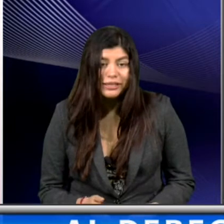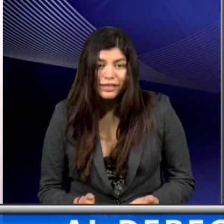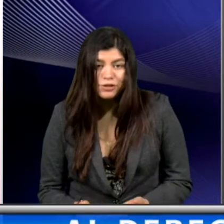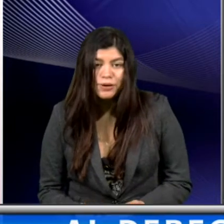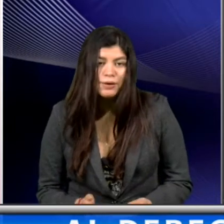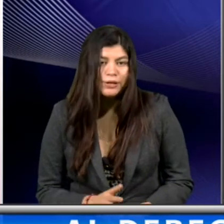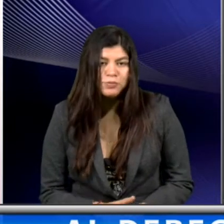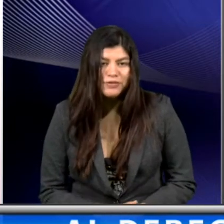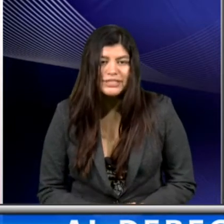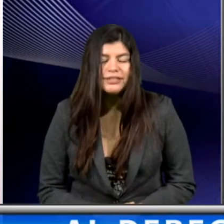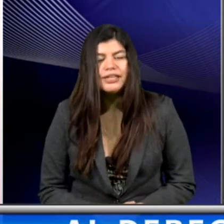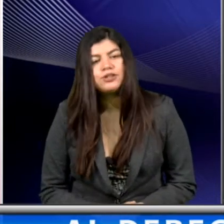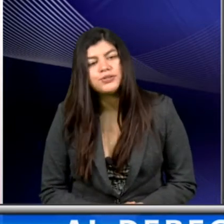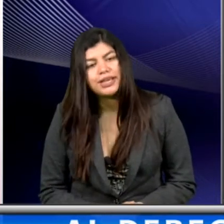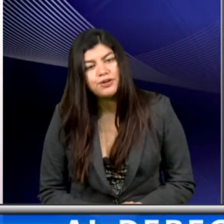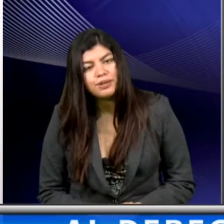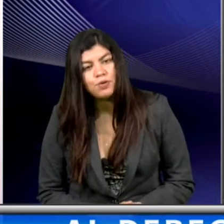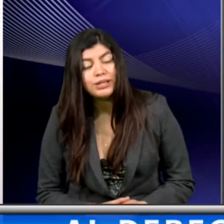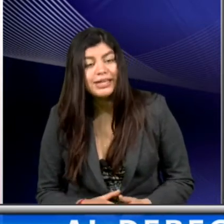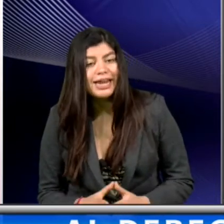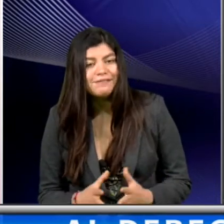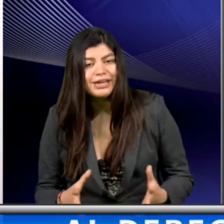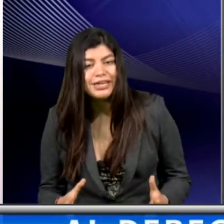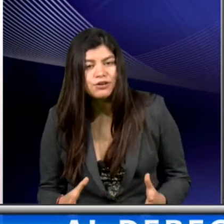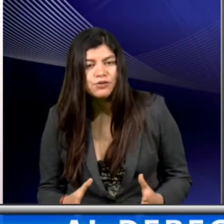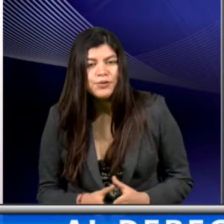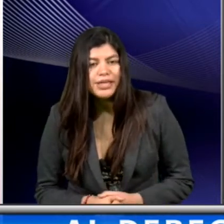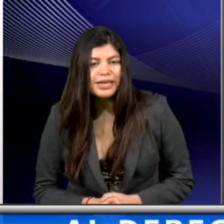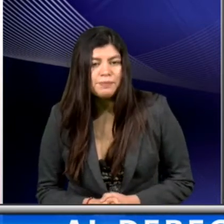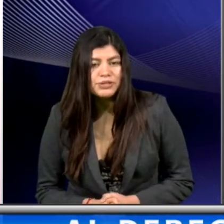se convierten en droga o estupefaciente. Entonces ahí nos damos cuenta que el